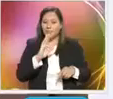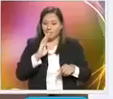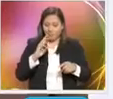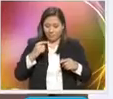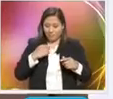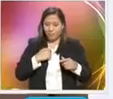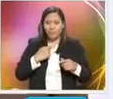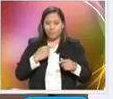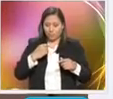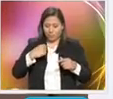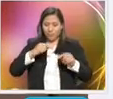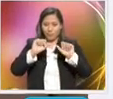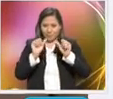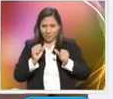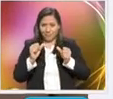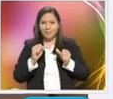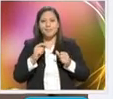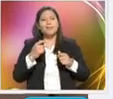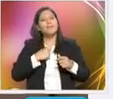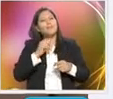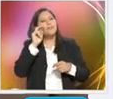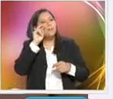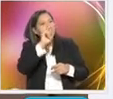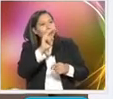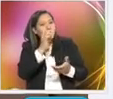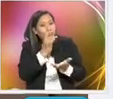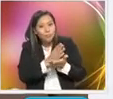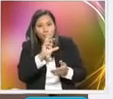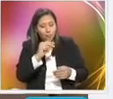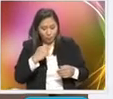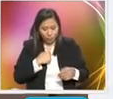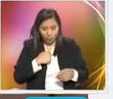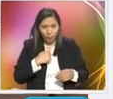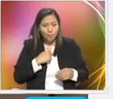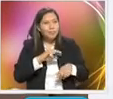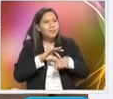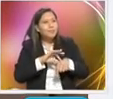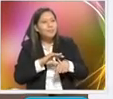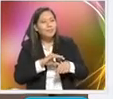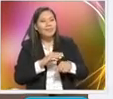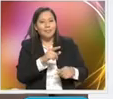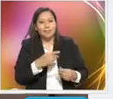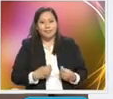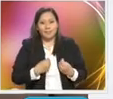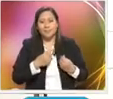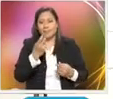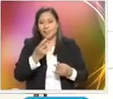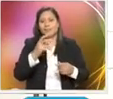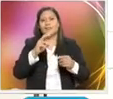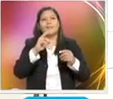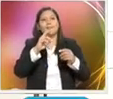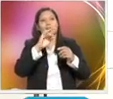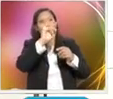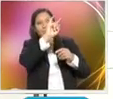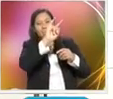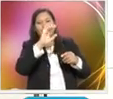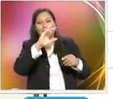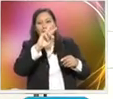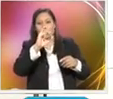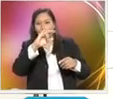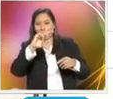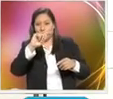No estás solo como un espectador, sino es vivencial también. Totalmente. La obra de Vicente Rojo Cama,